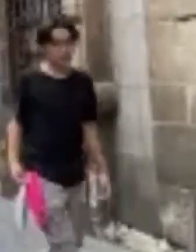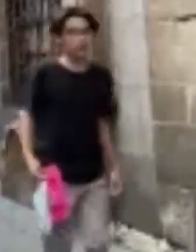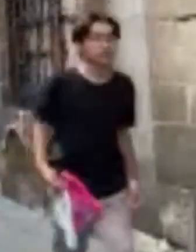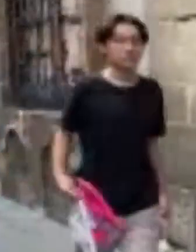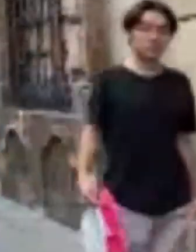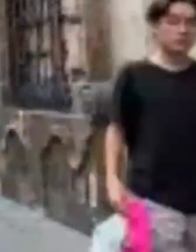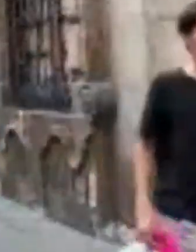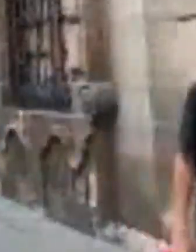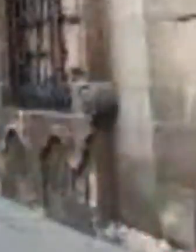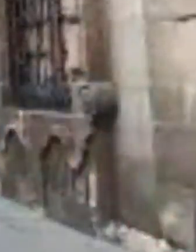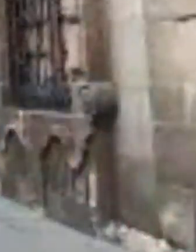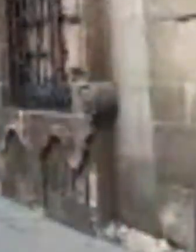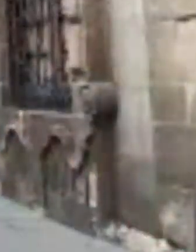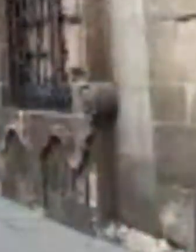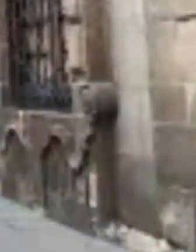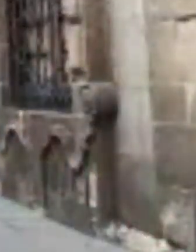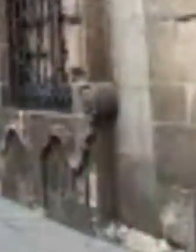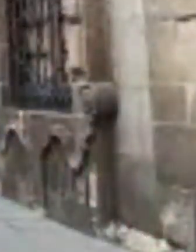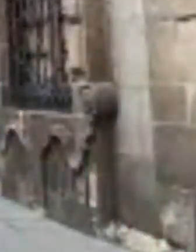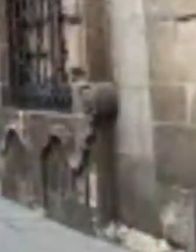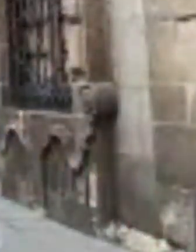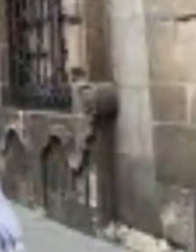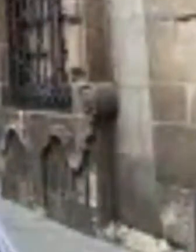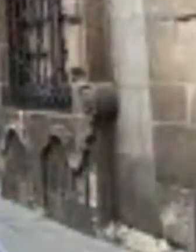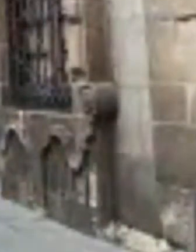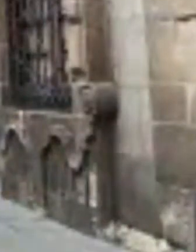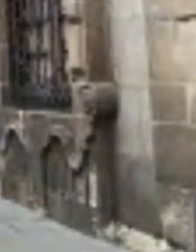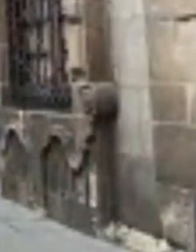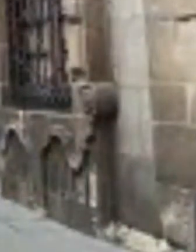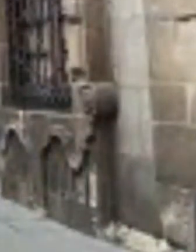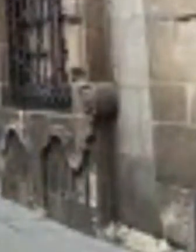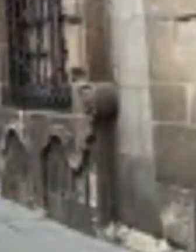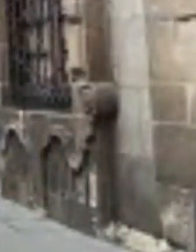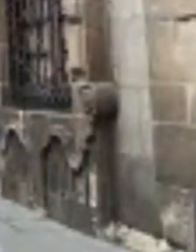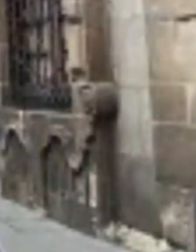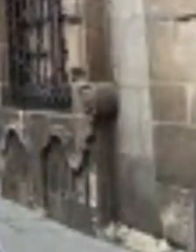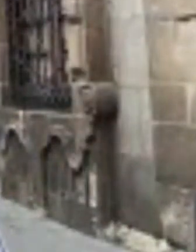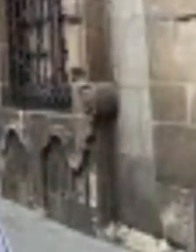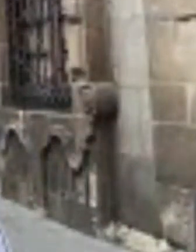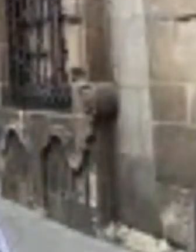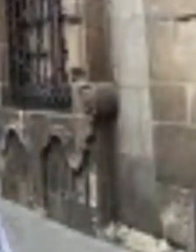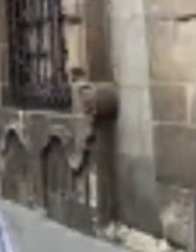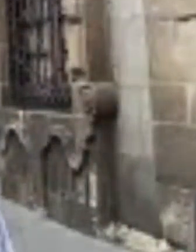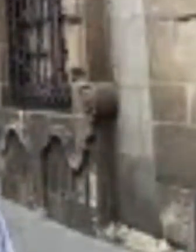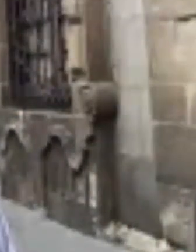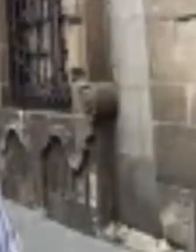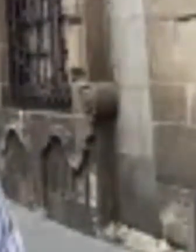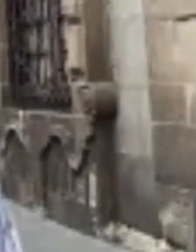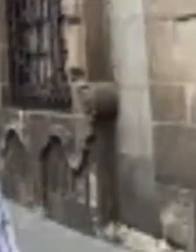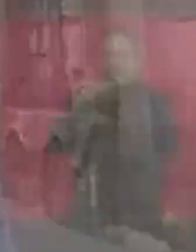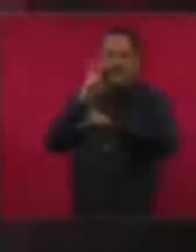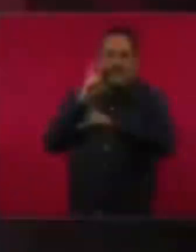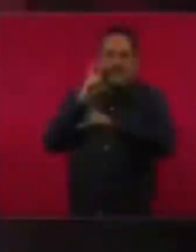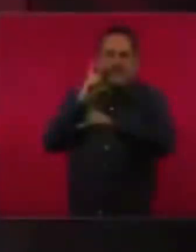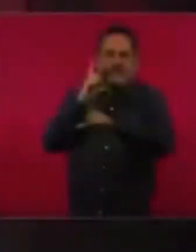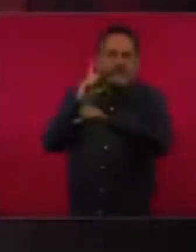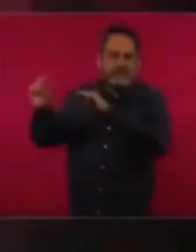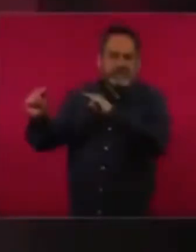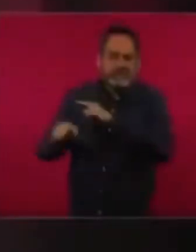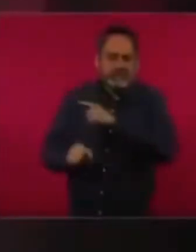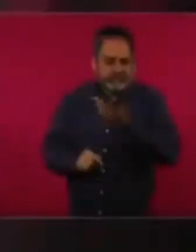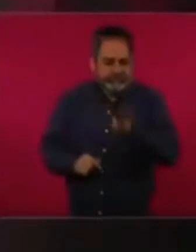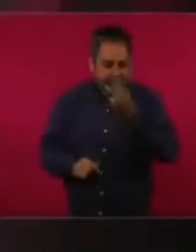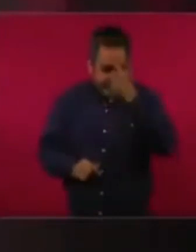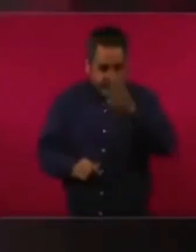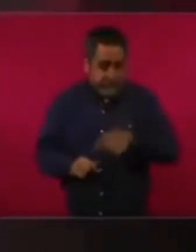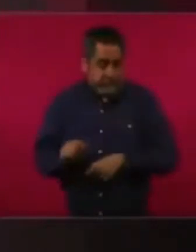López Obrador sobre Enrique Krause, que como historiador es muy buen ingeniero? A la madre.